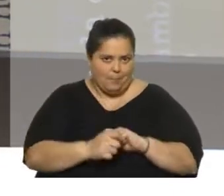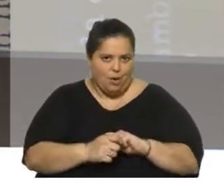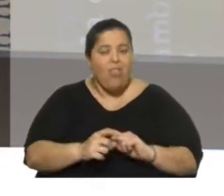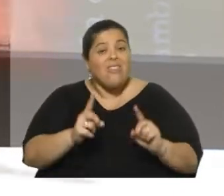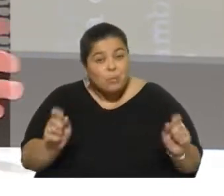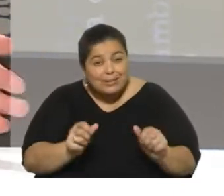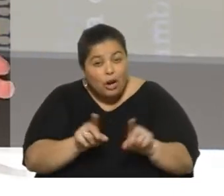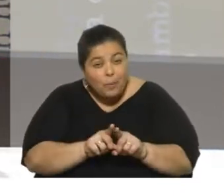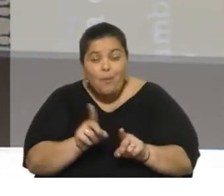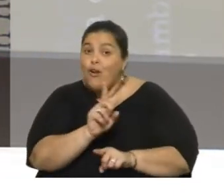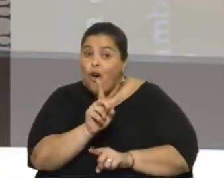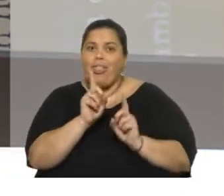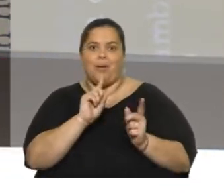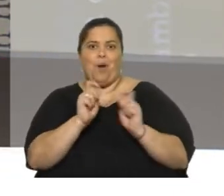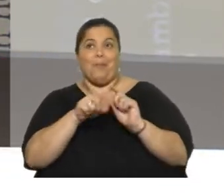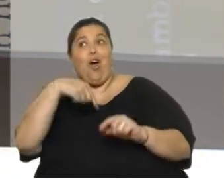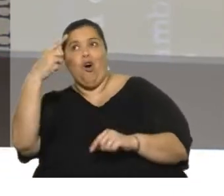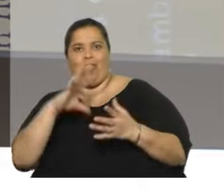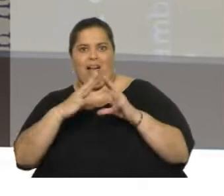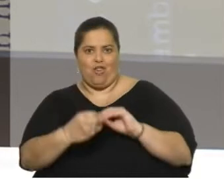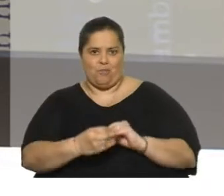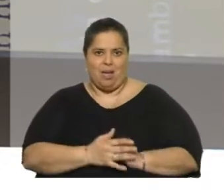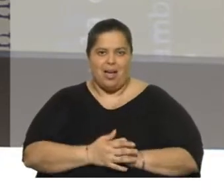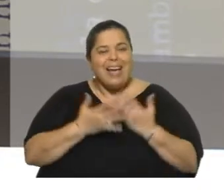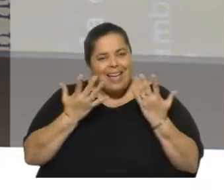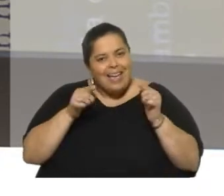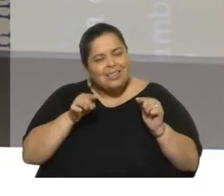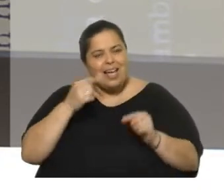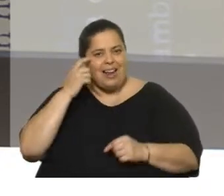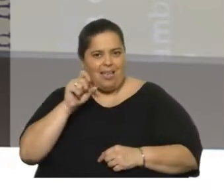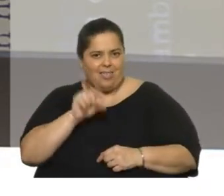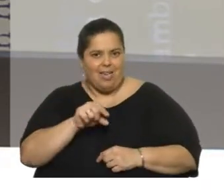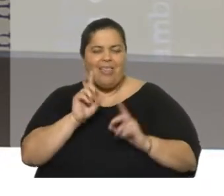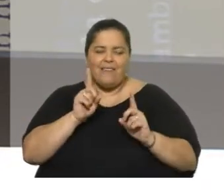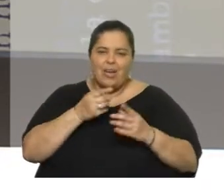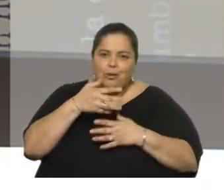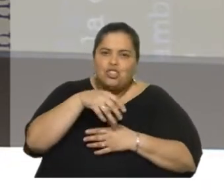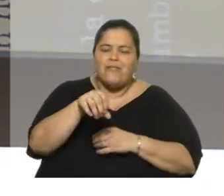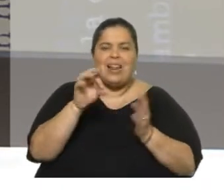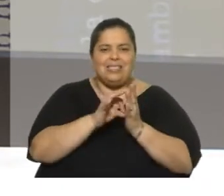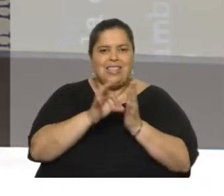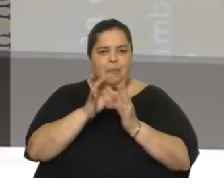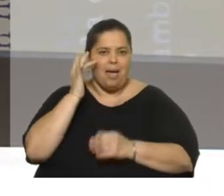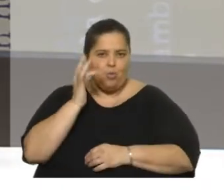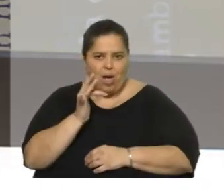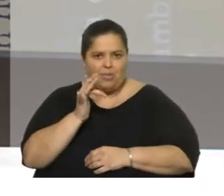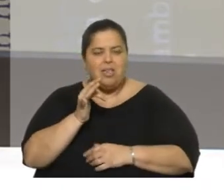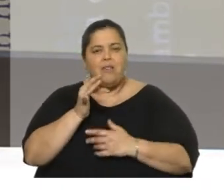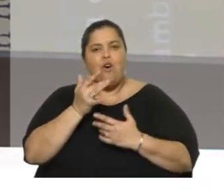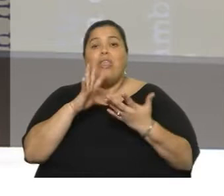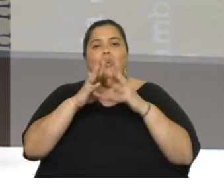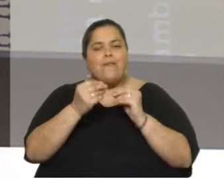mismo? No, tenemos que hacer otra cosa. Y un poco es esa la idea, llevar el sistema educativo en una forma